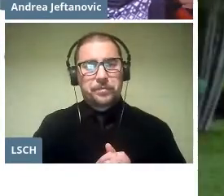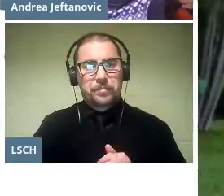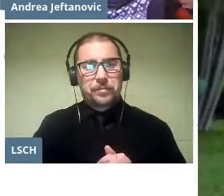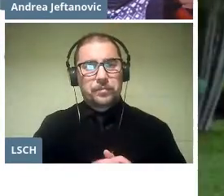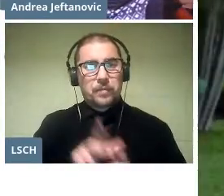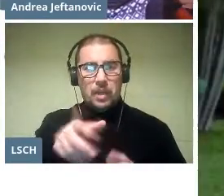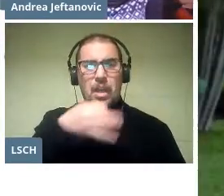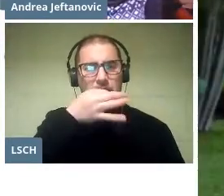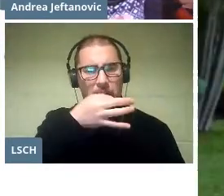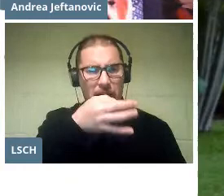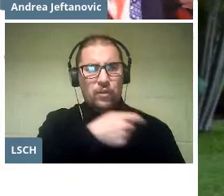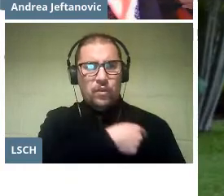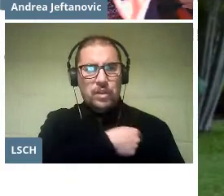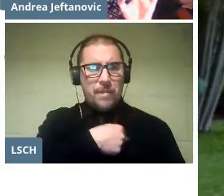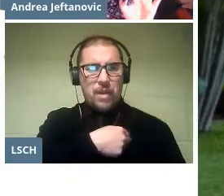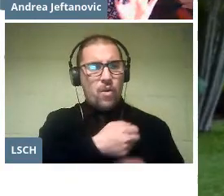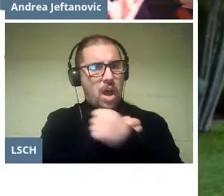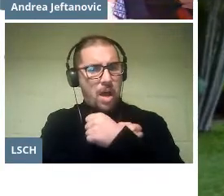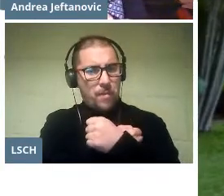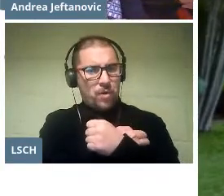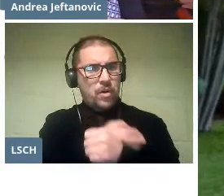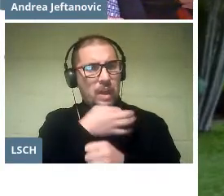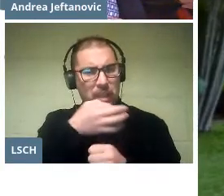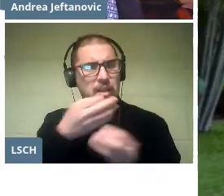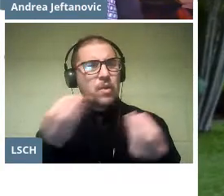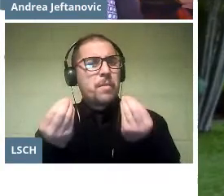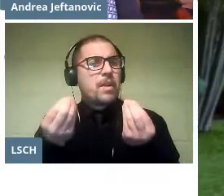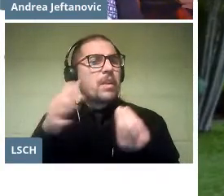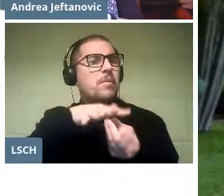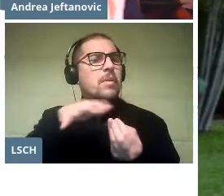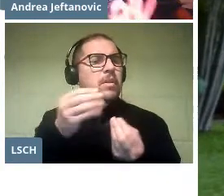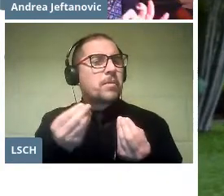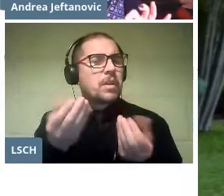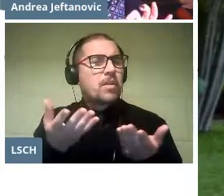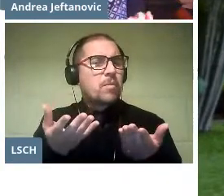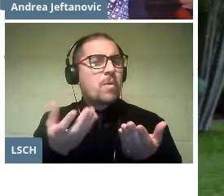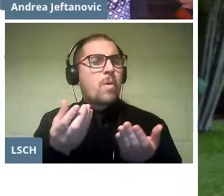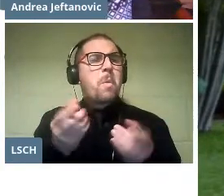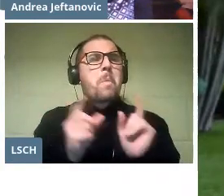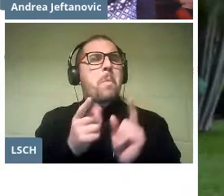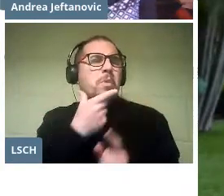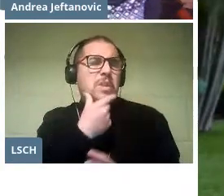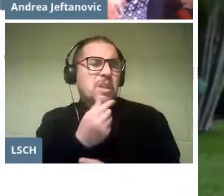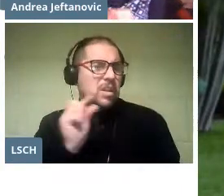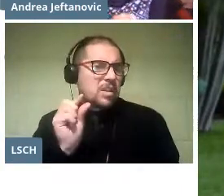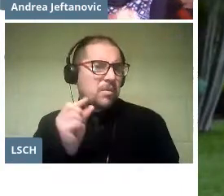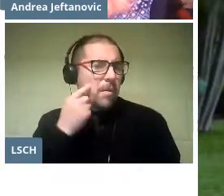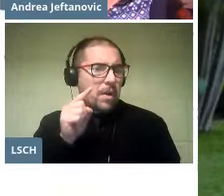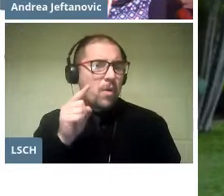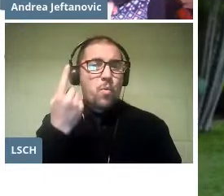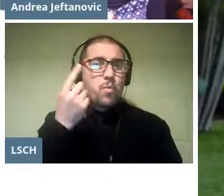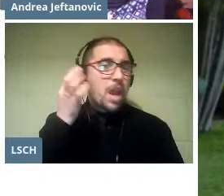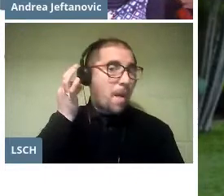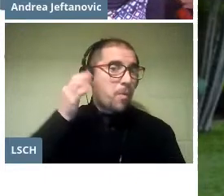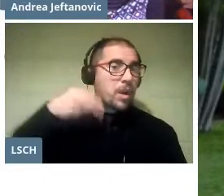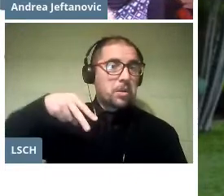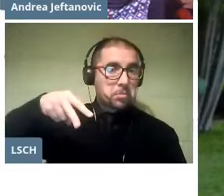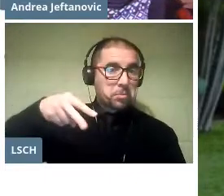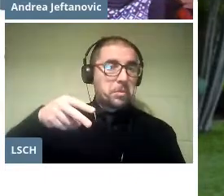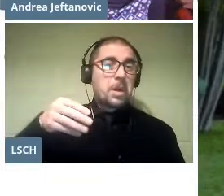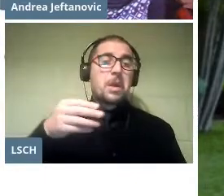Este relato cuenta un incidente, una anécdota que parece muy simple. Una mujer dueña de